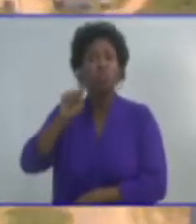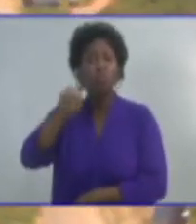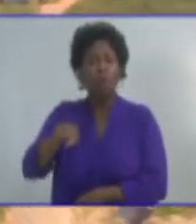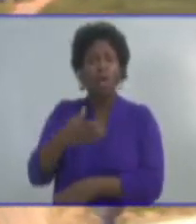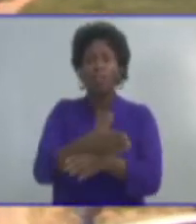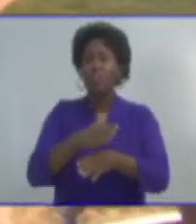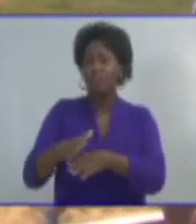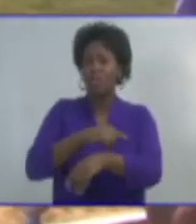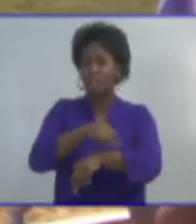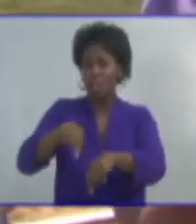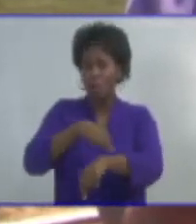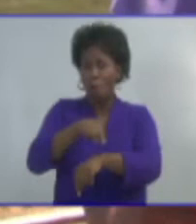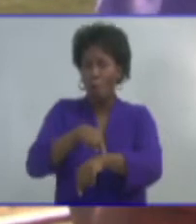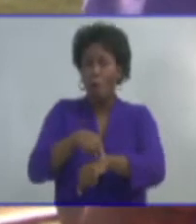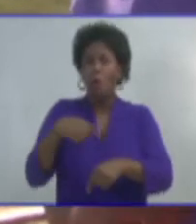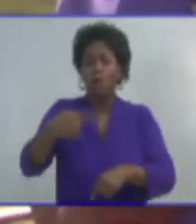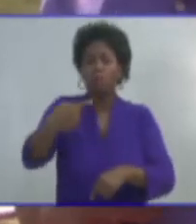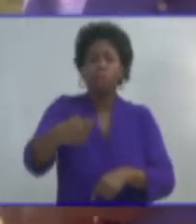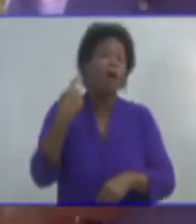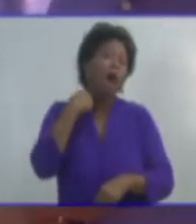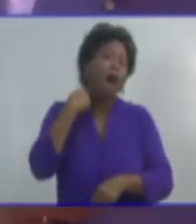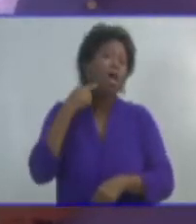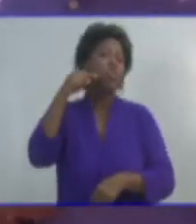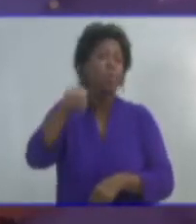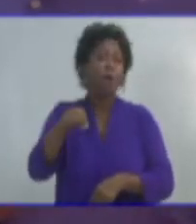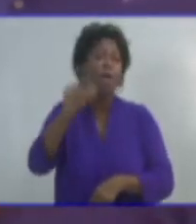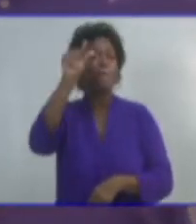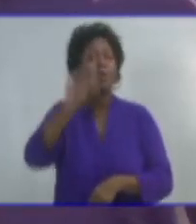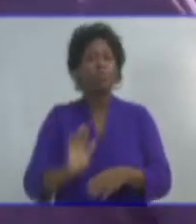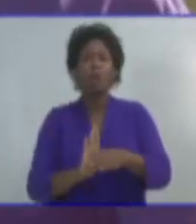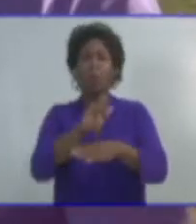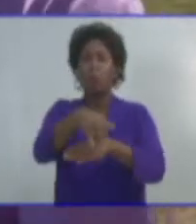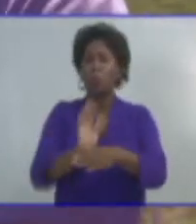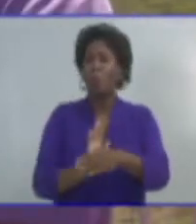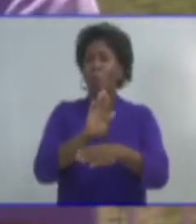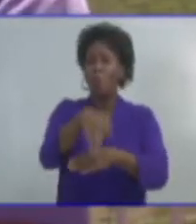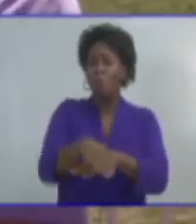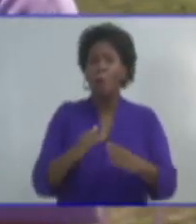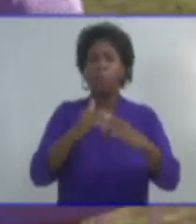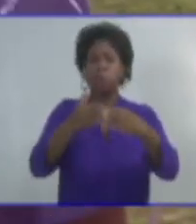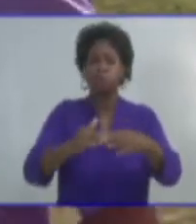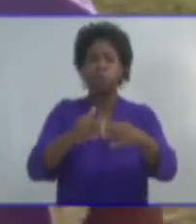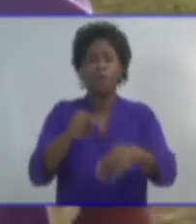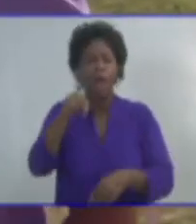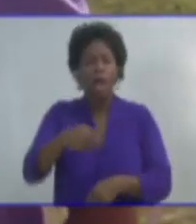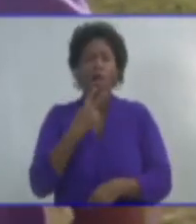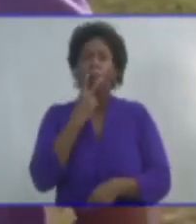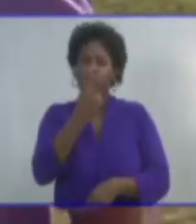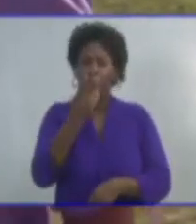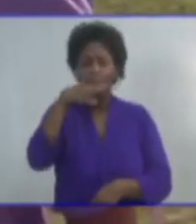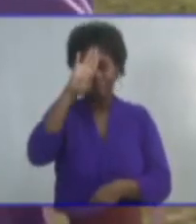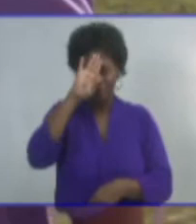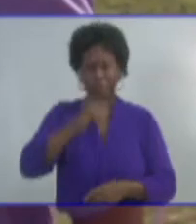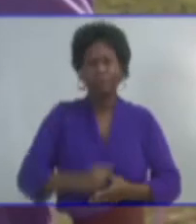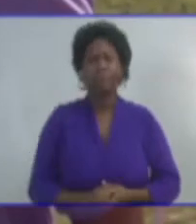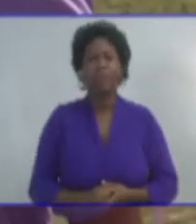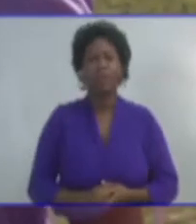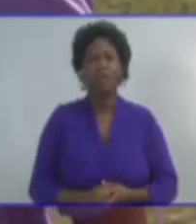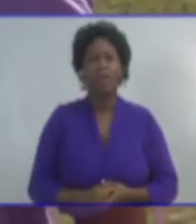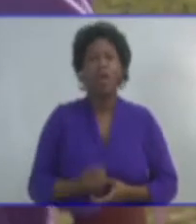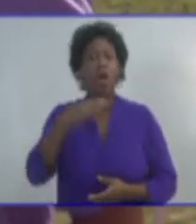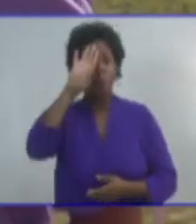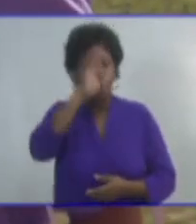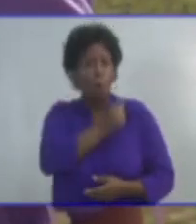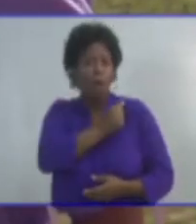estas mesetas arriban cada año ciudadanos haitianos que son atendidos en este campamento. Cuba aboga por la vía diplomática y